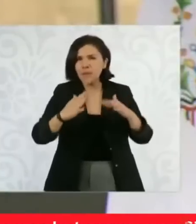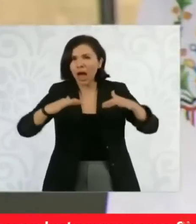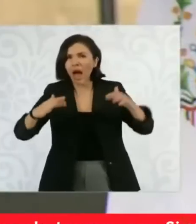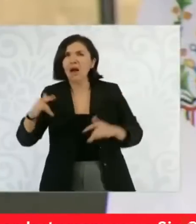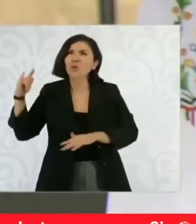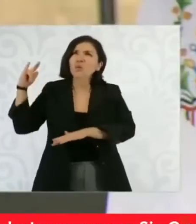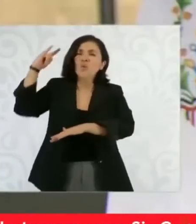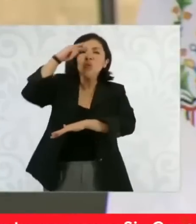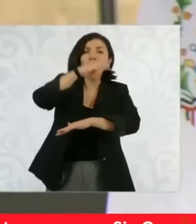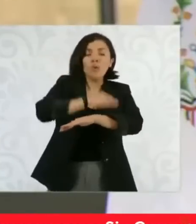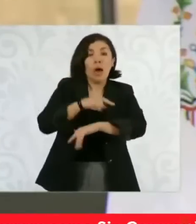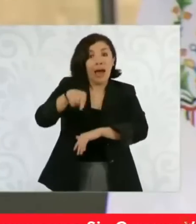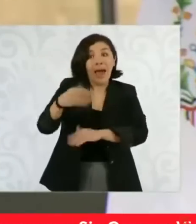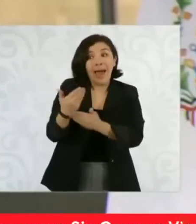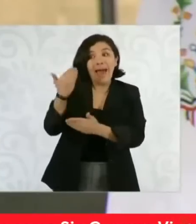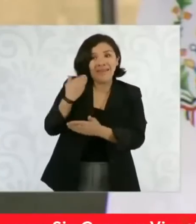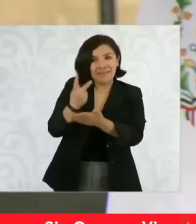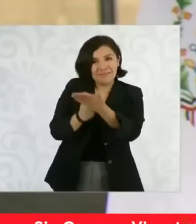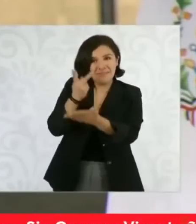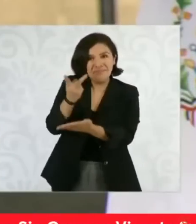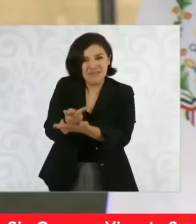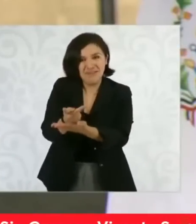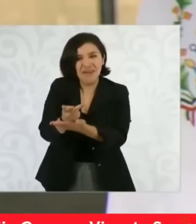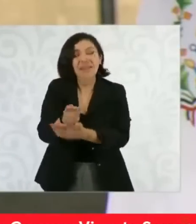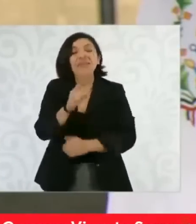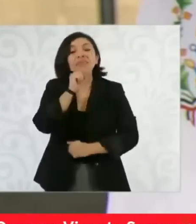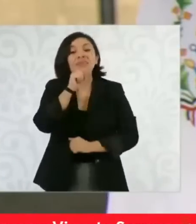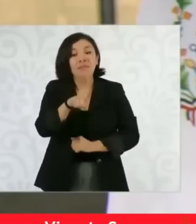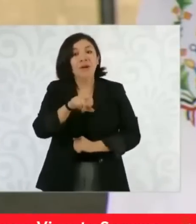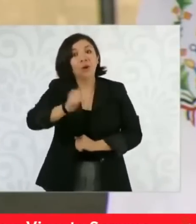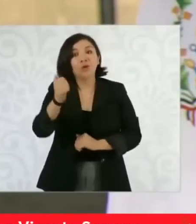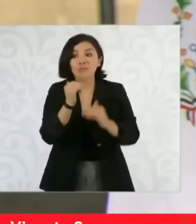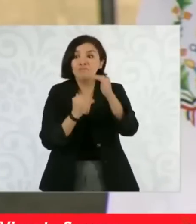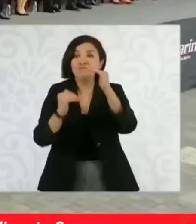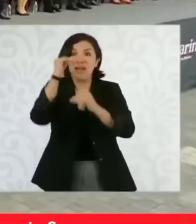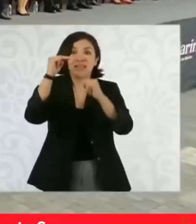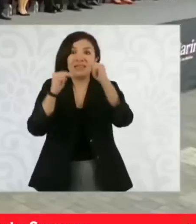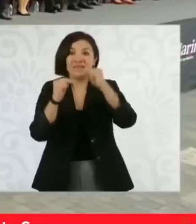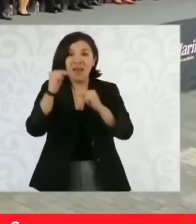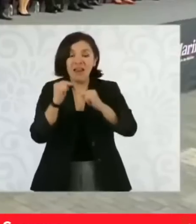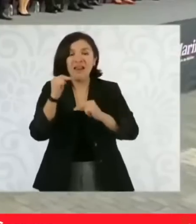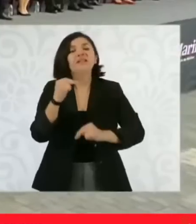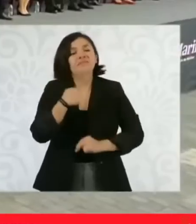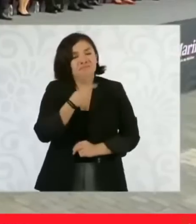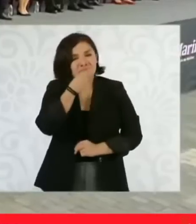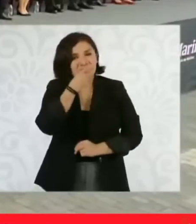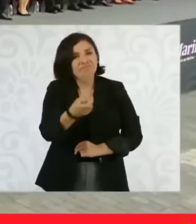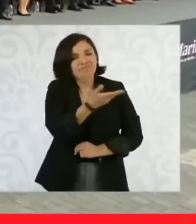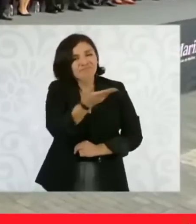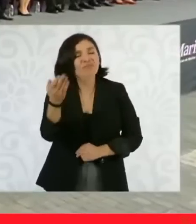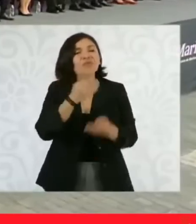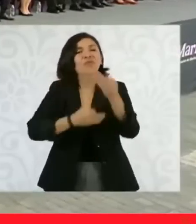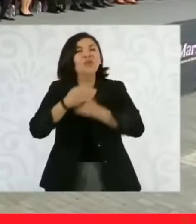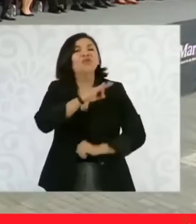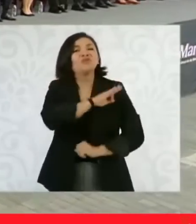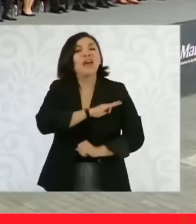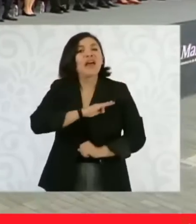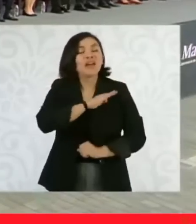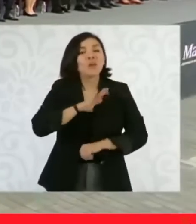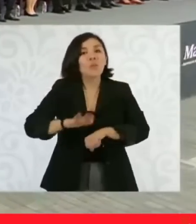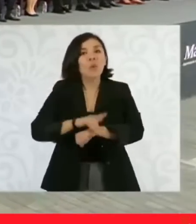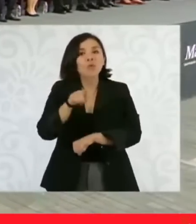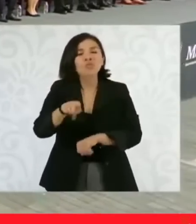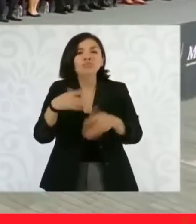aire que fueron condecorados y a los que ascendieron, les hacemos patente nuestra felicitación por